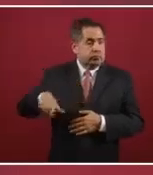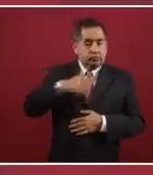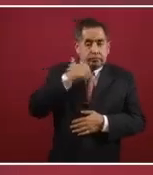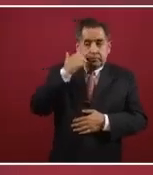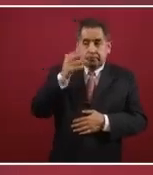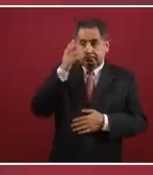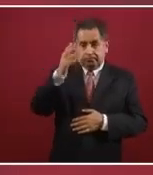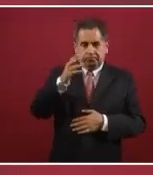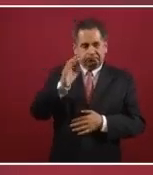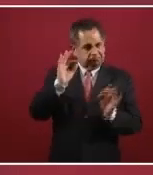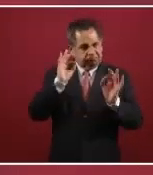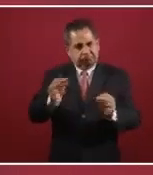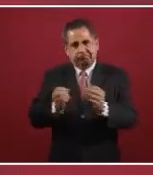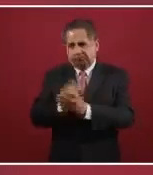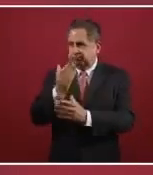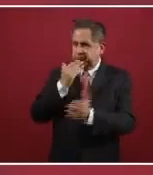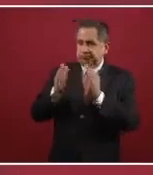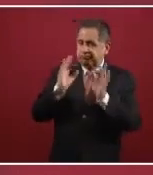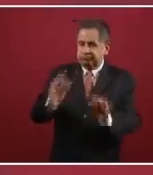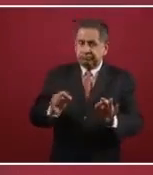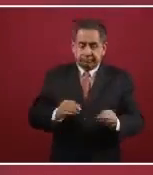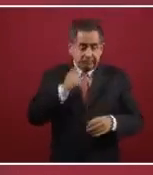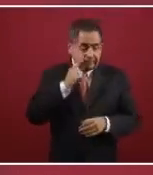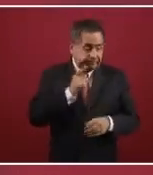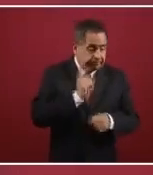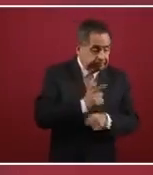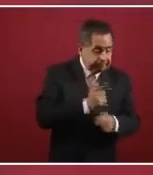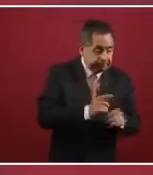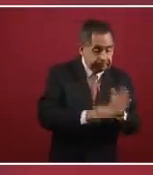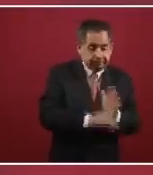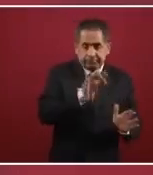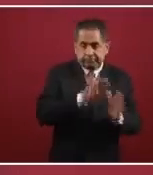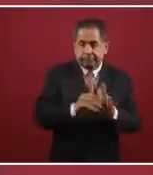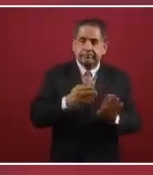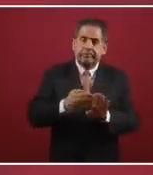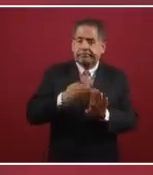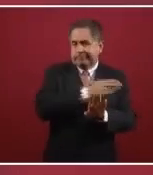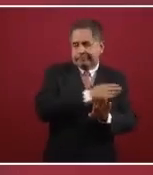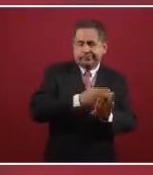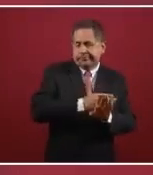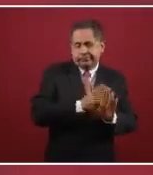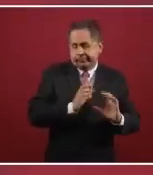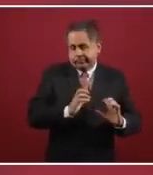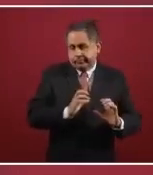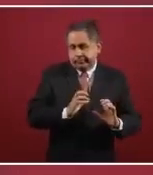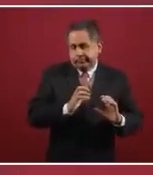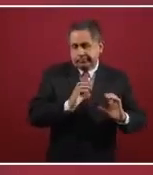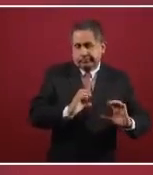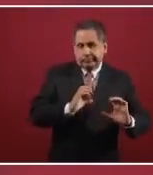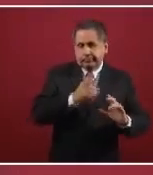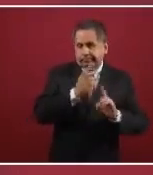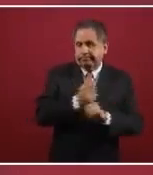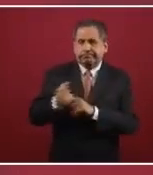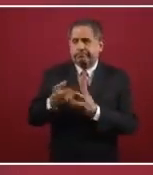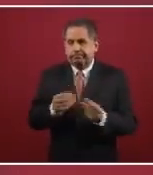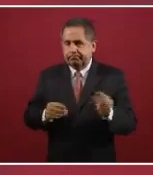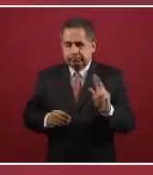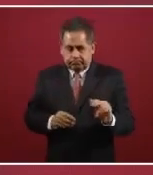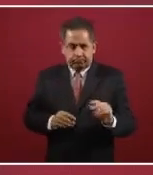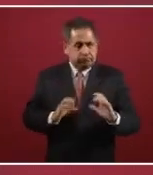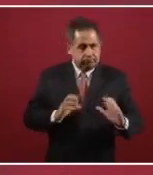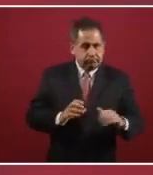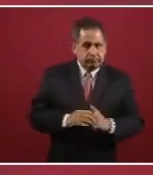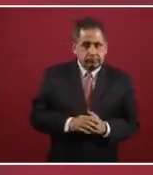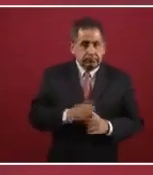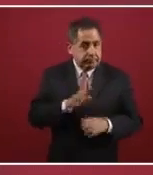en esta tarea de enfrentar de manera preventiva y correctiva el problema de la desaparición forzada